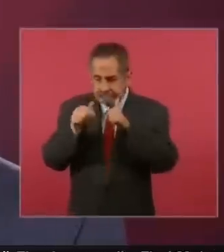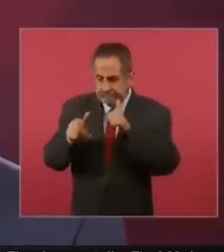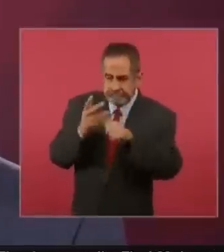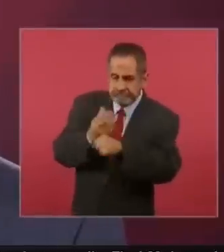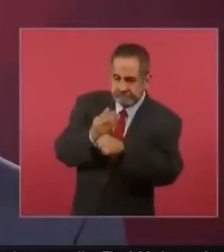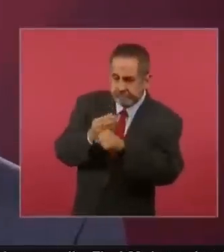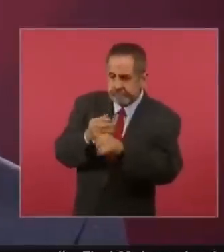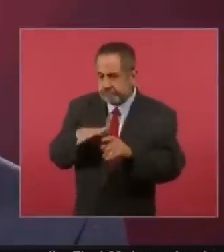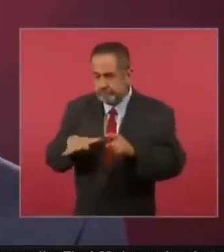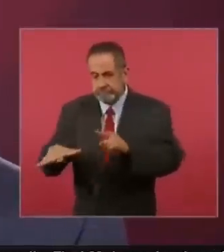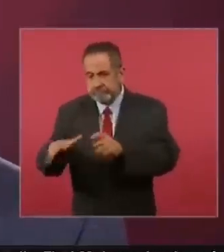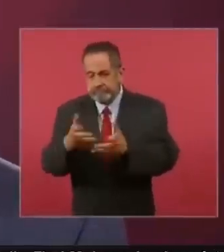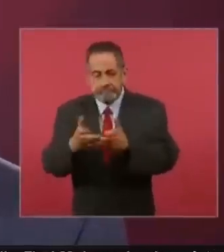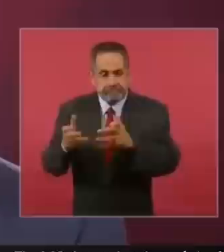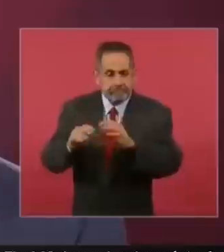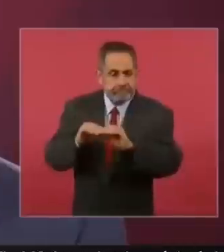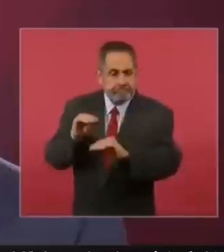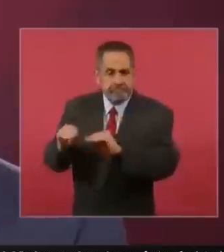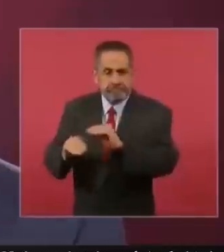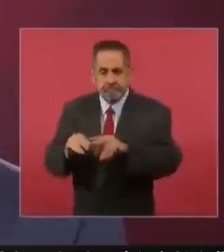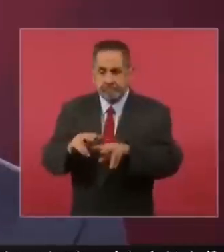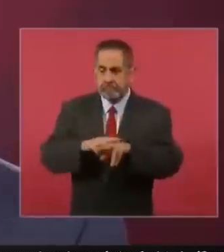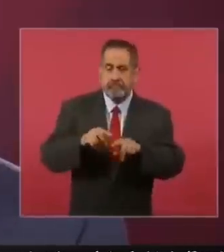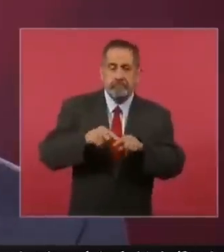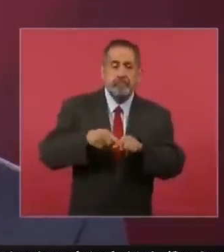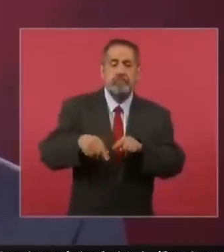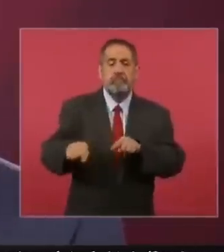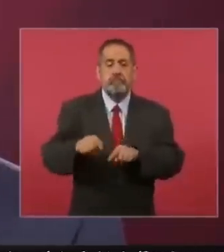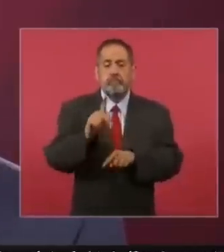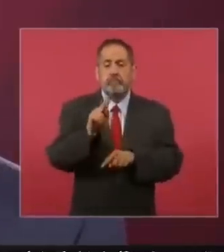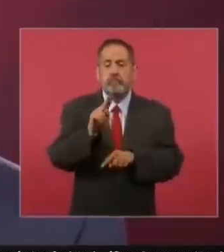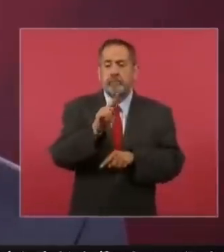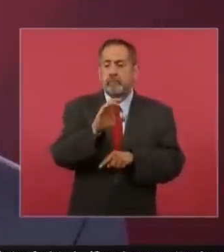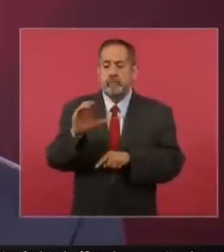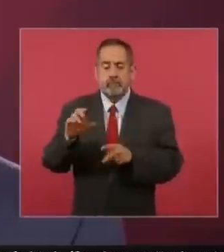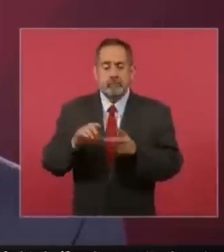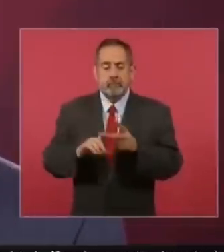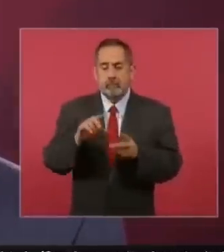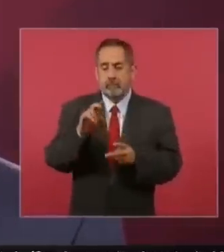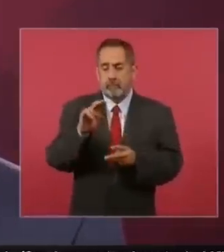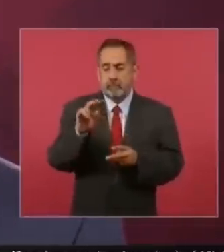a las zonas que integran la ruta puc uxmal